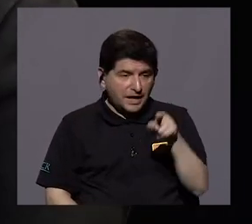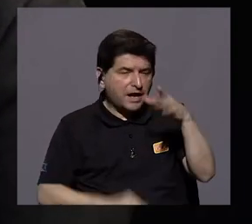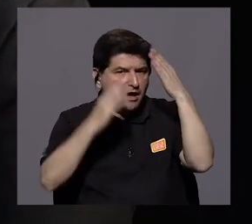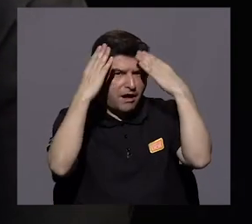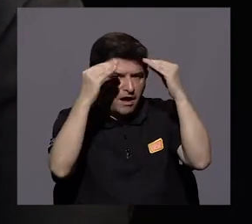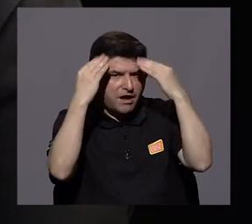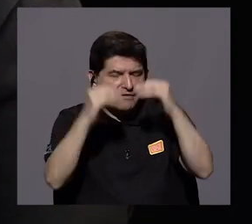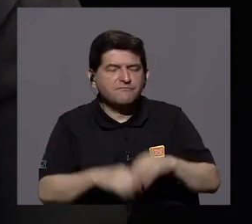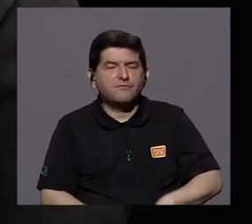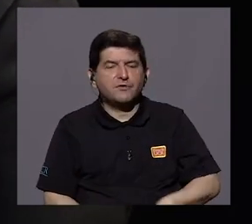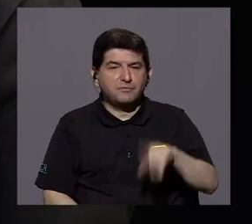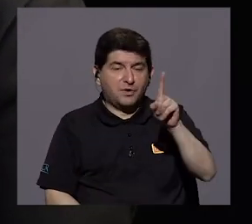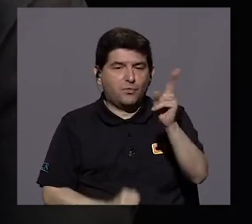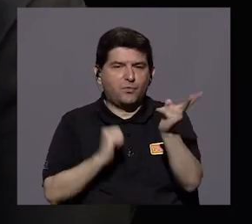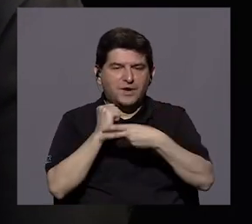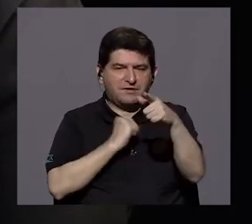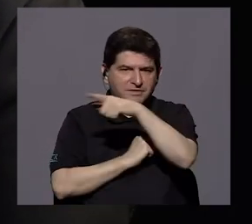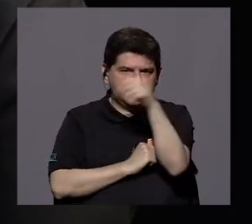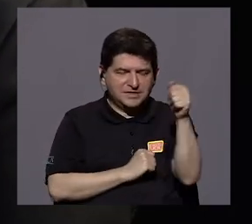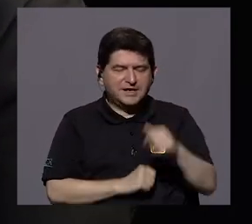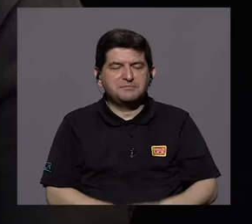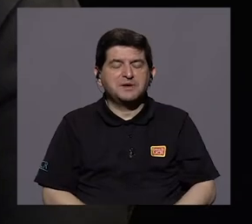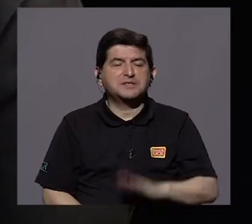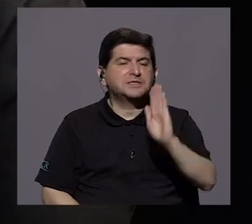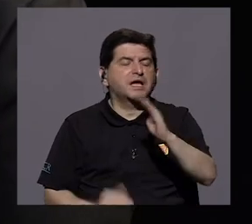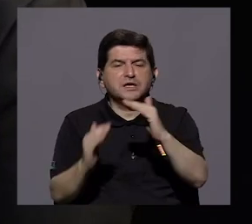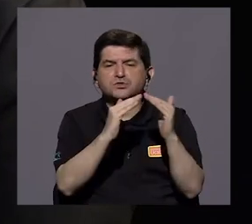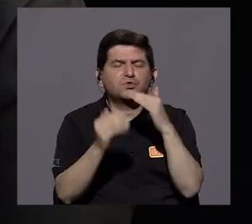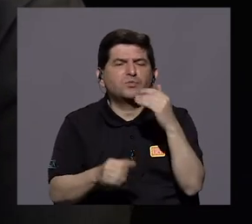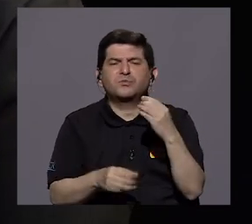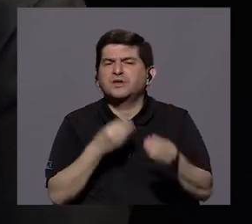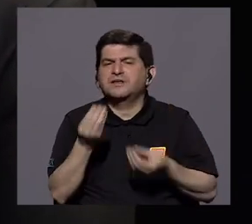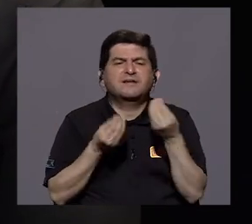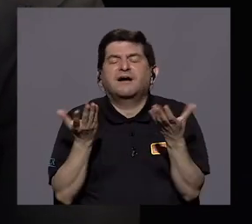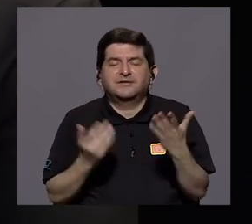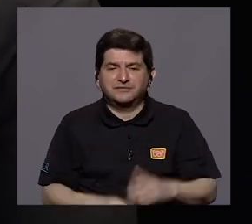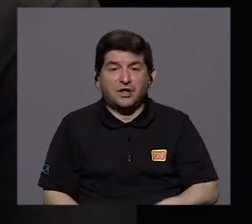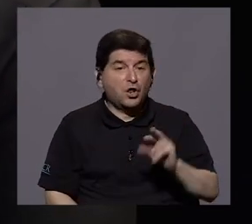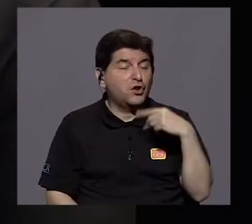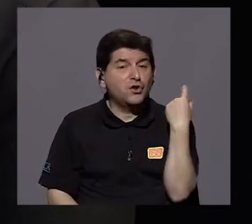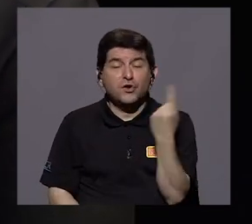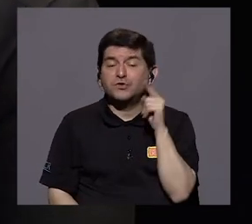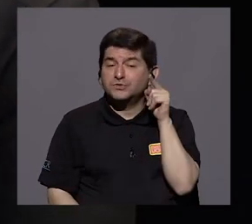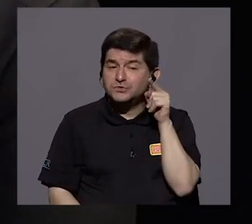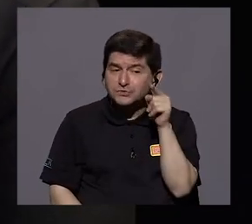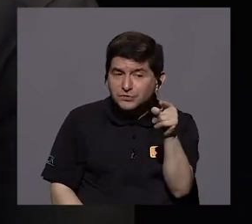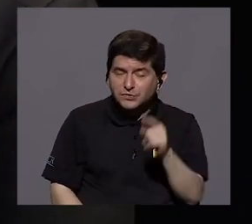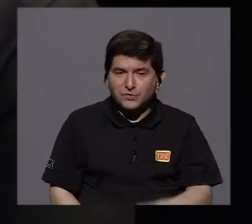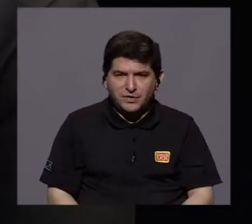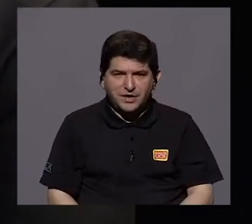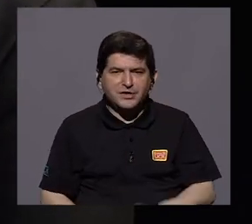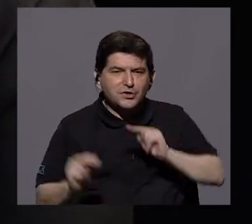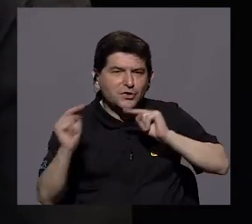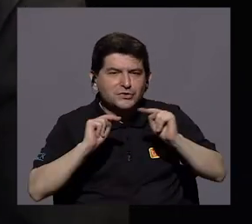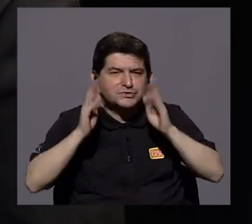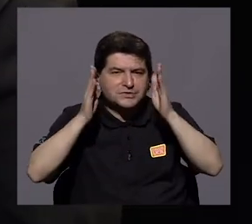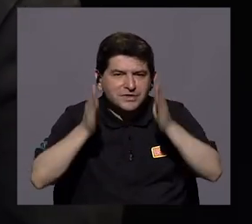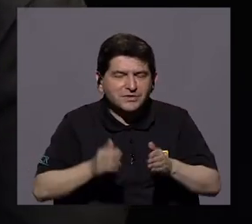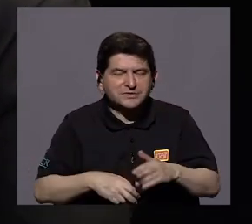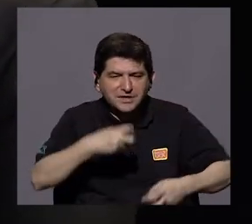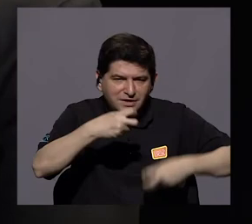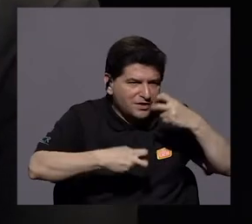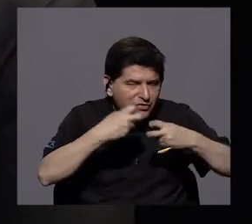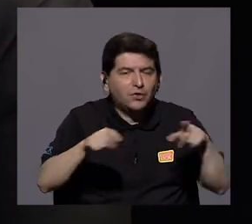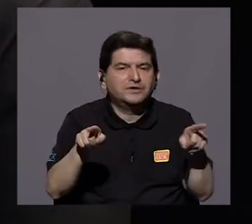rendirle un informe al mes de lo que ellos han hecho en sus comunidades, porque no solamente ellos sirven de mediadores